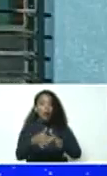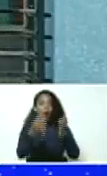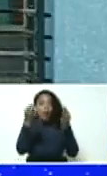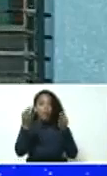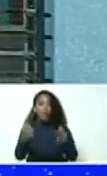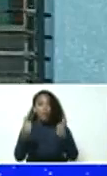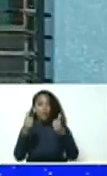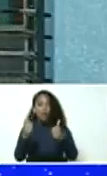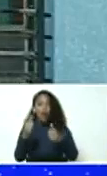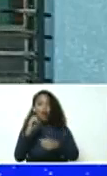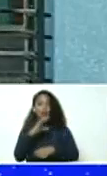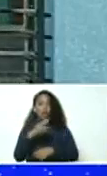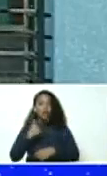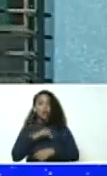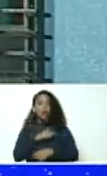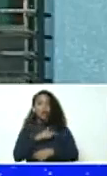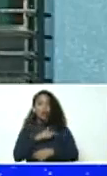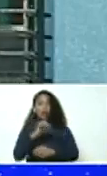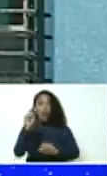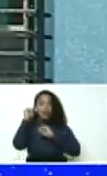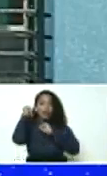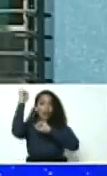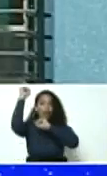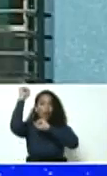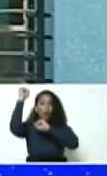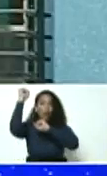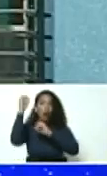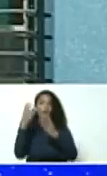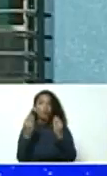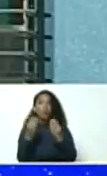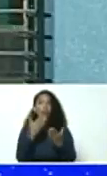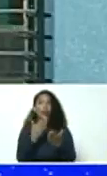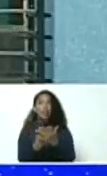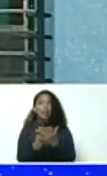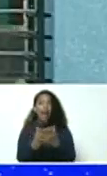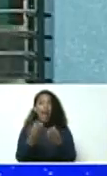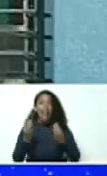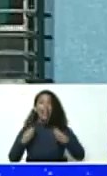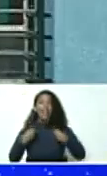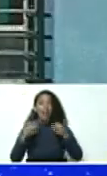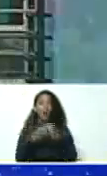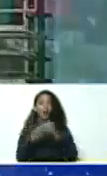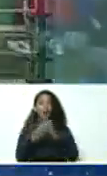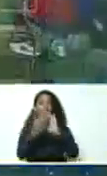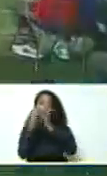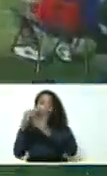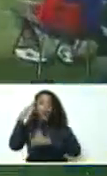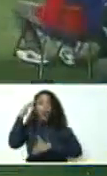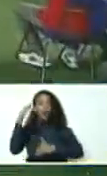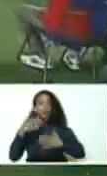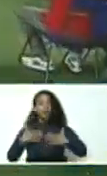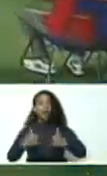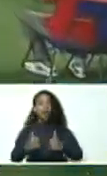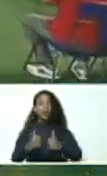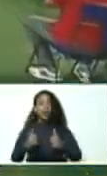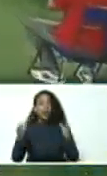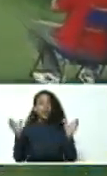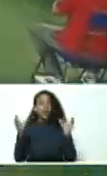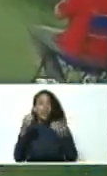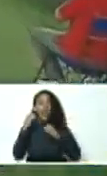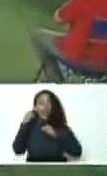historia y nosotros venceremos. Muchas gracias. Que vivan las BRICOMIL en salud. ¡Que viva la